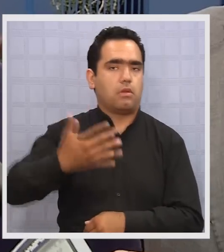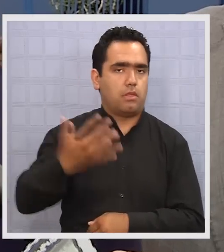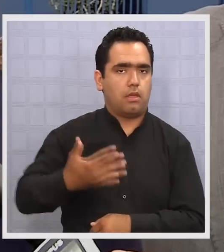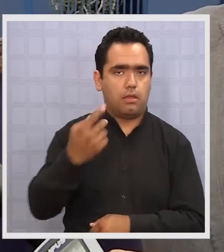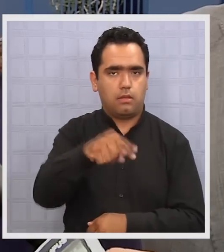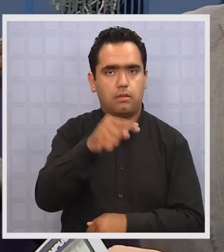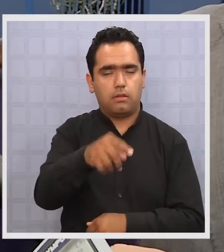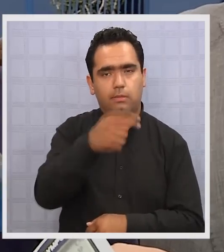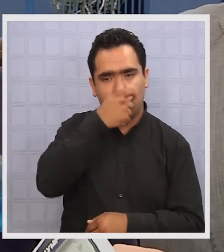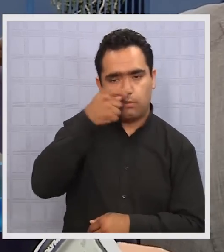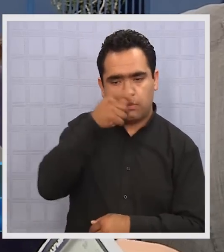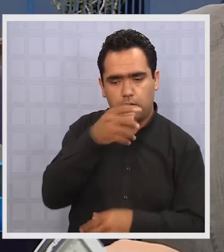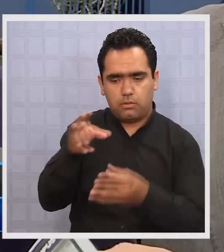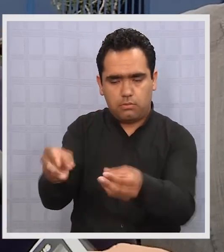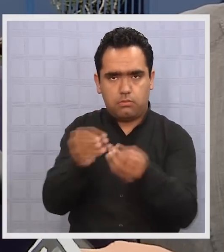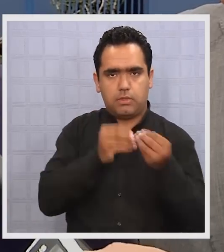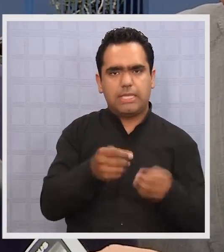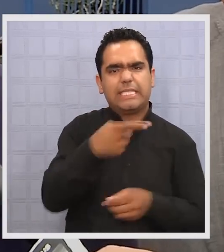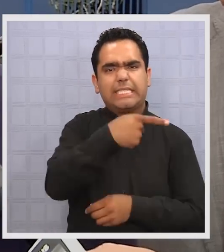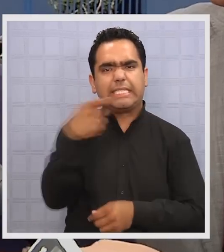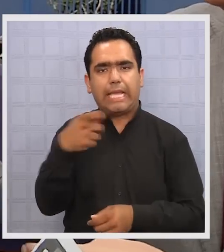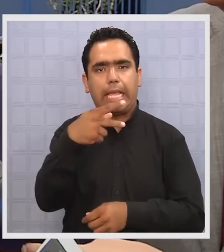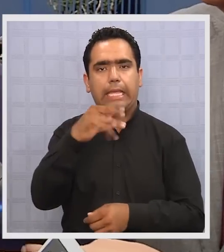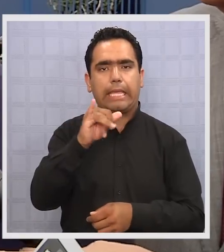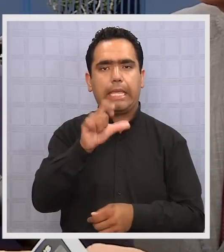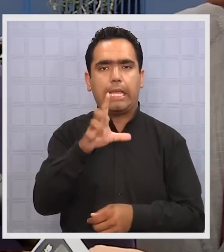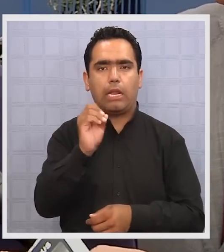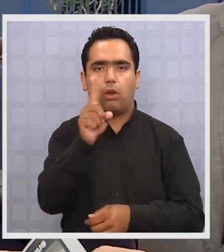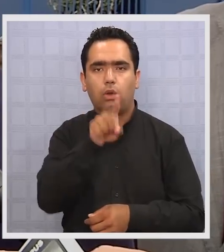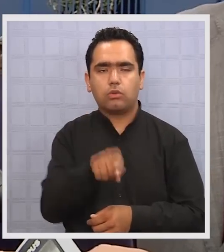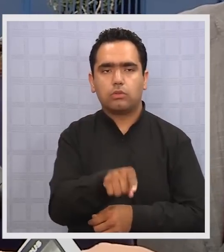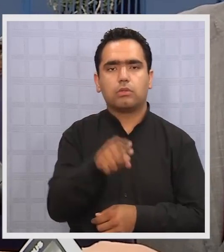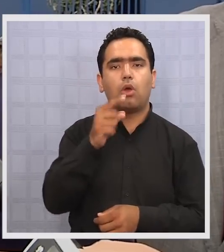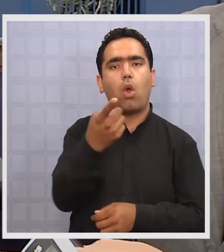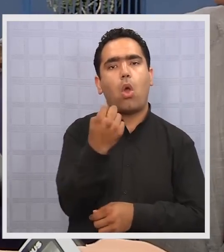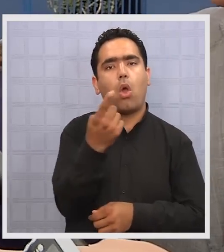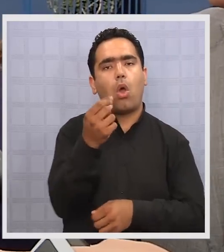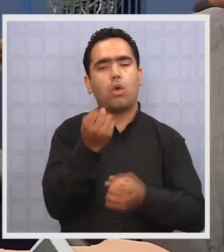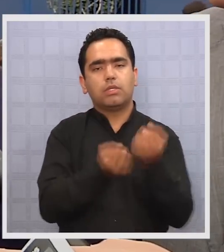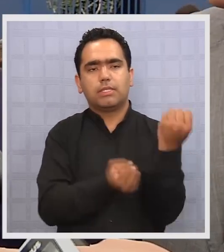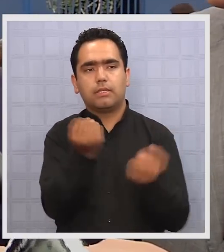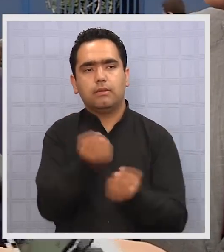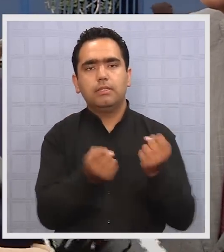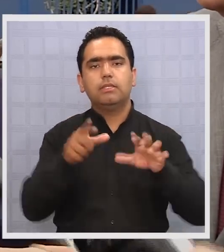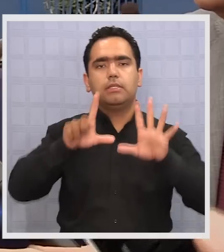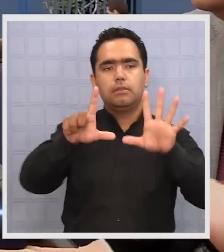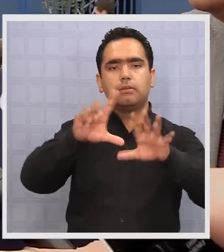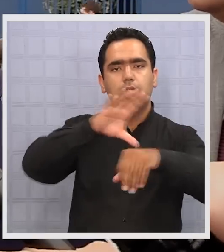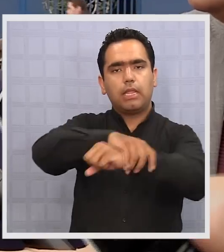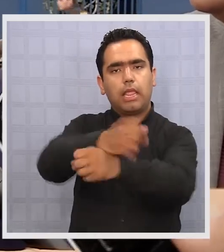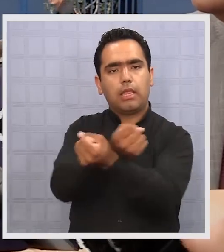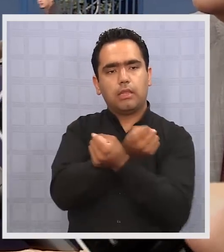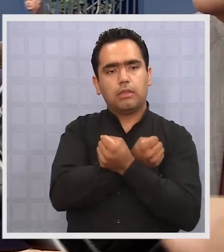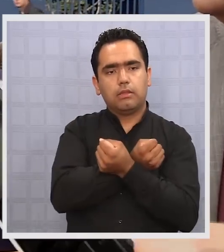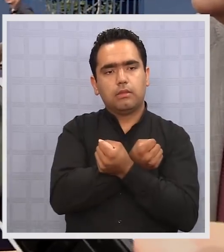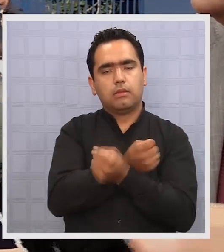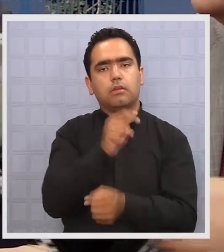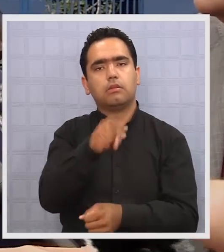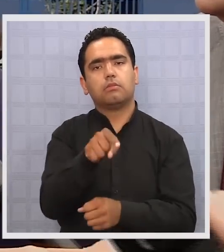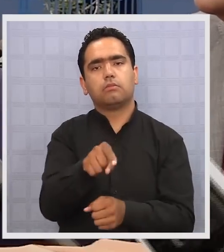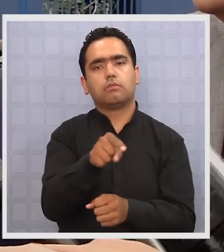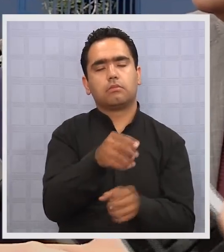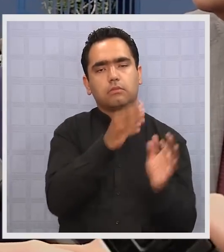importante de esta droga, casi 100 kilos, 11 vehículos, 7 detenidos, en